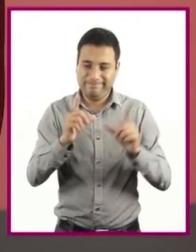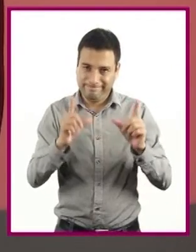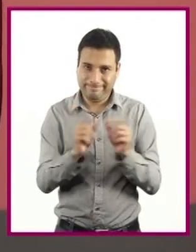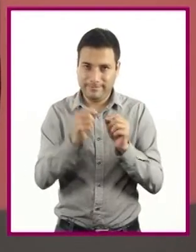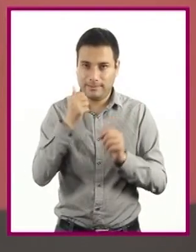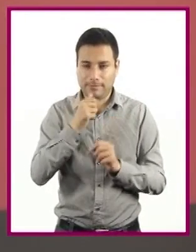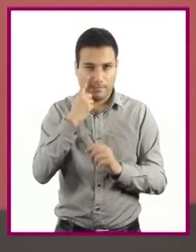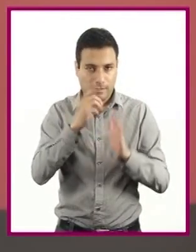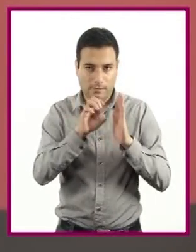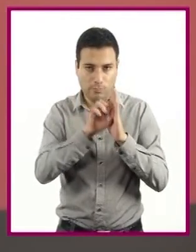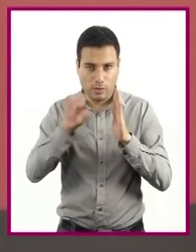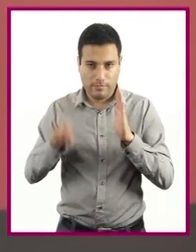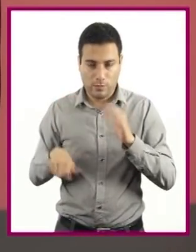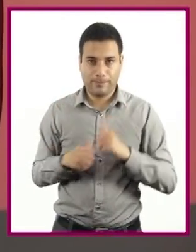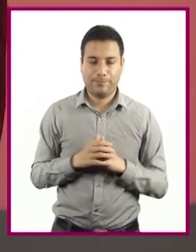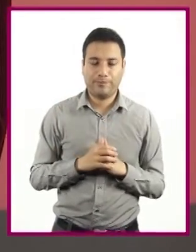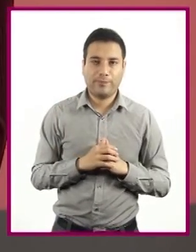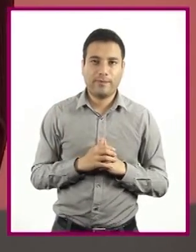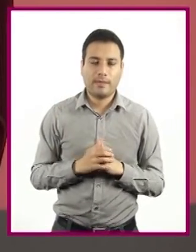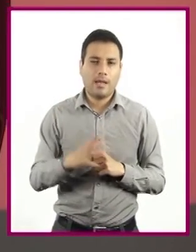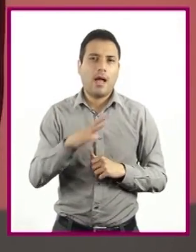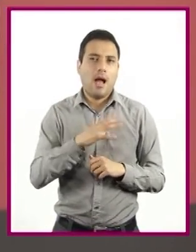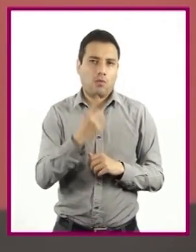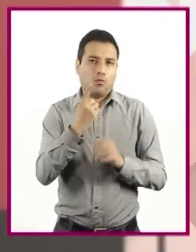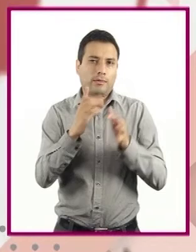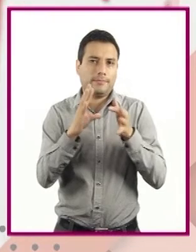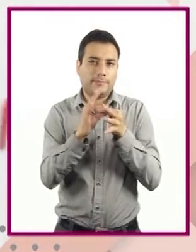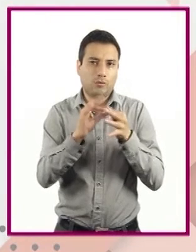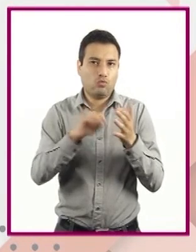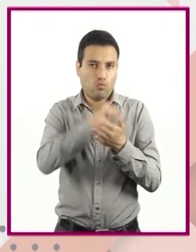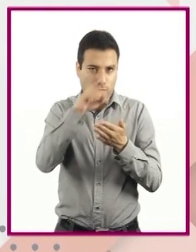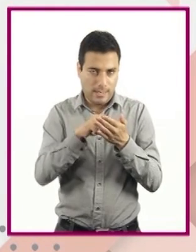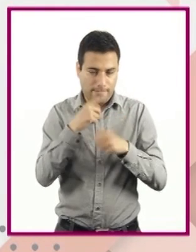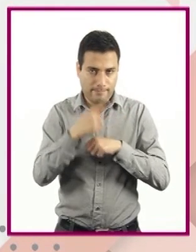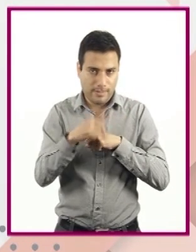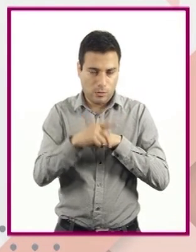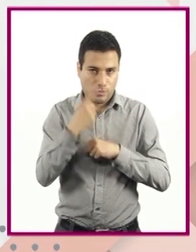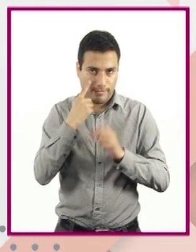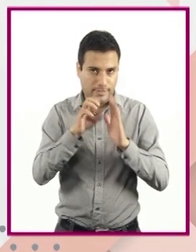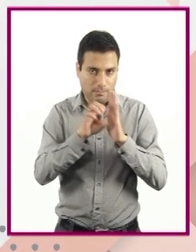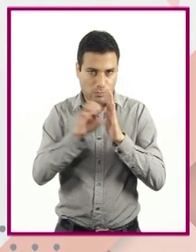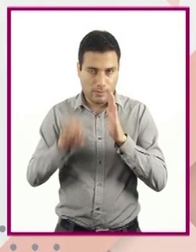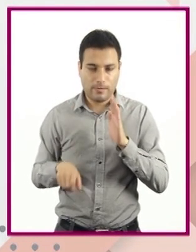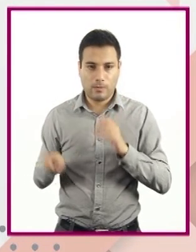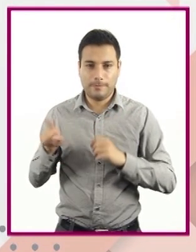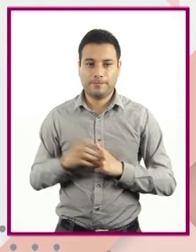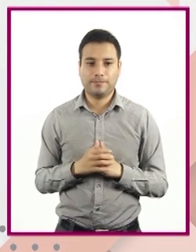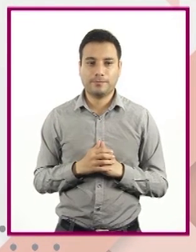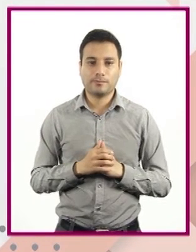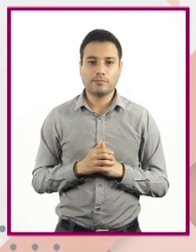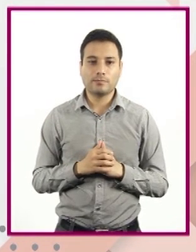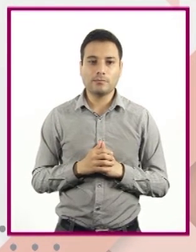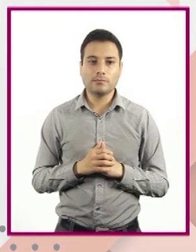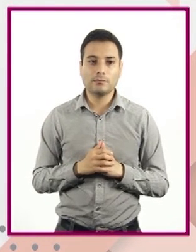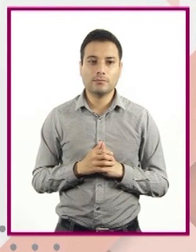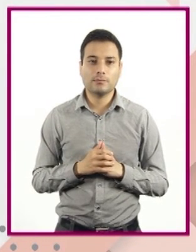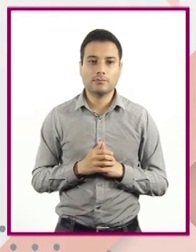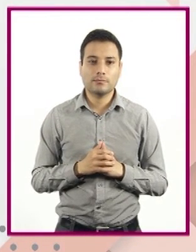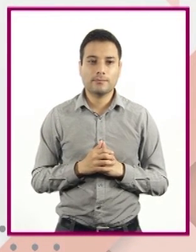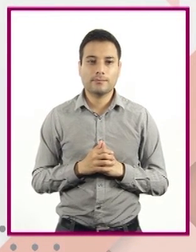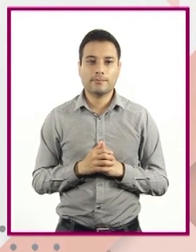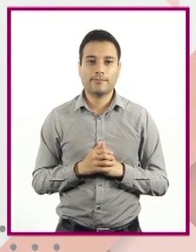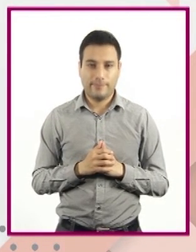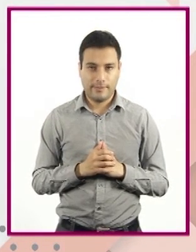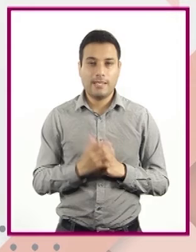Por ejemplo, el proverbio que describe un lugar muy peligroso. Lung Tan Hu Xue, estanque de dragón, cueva de